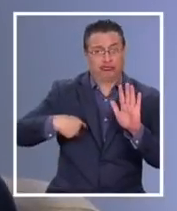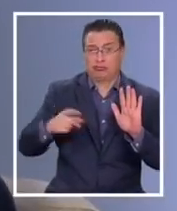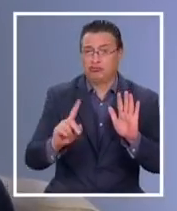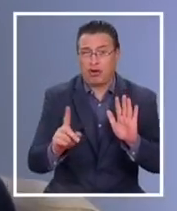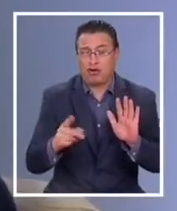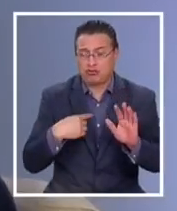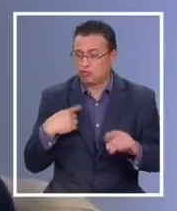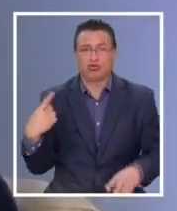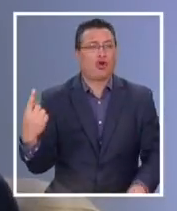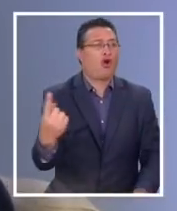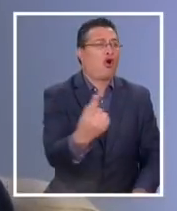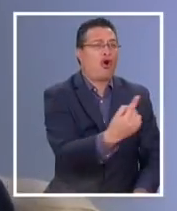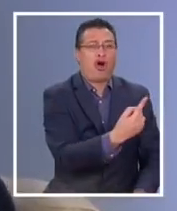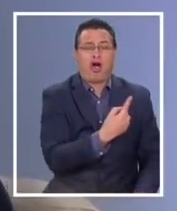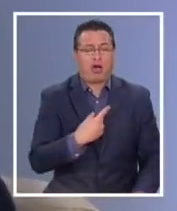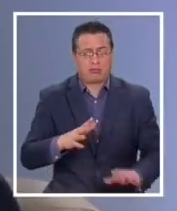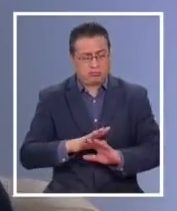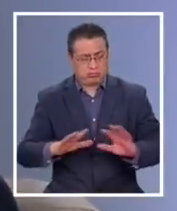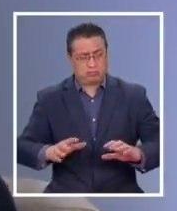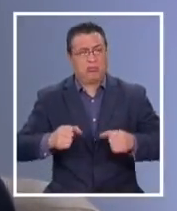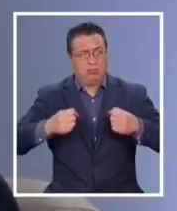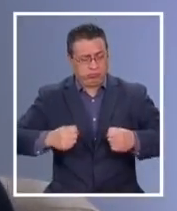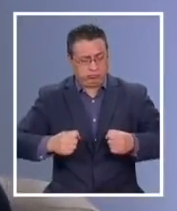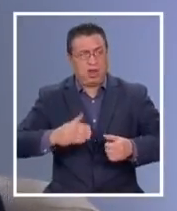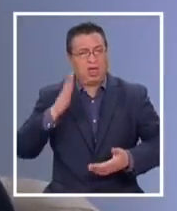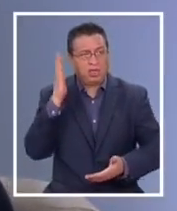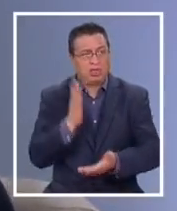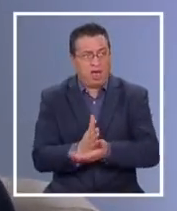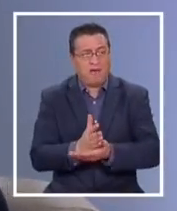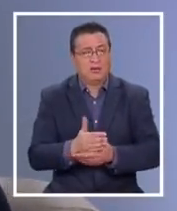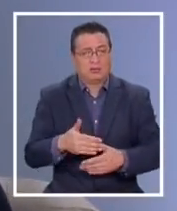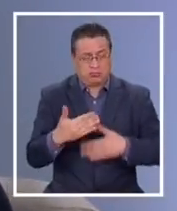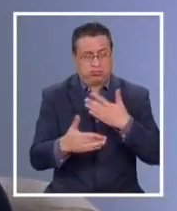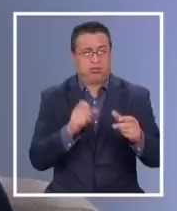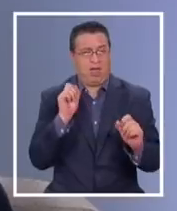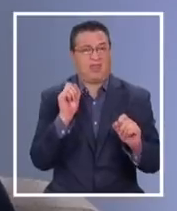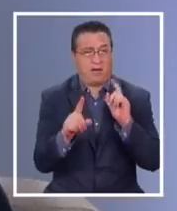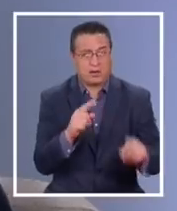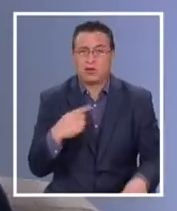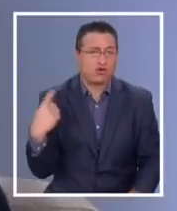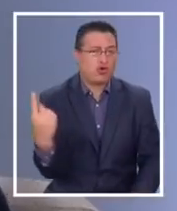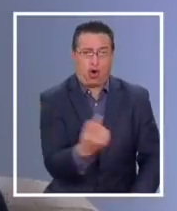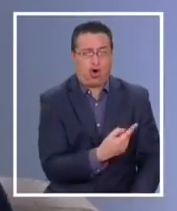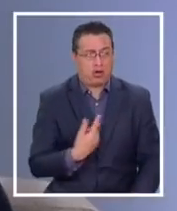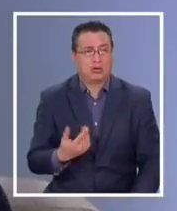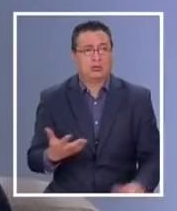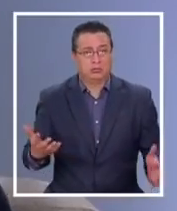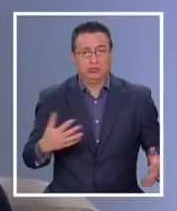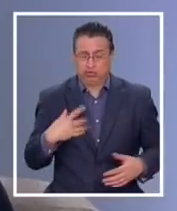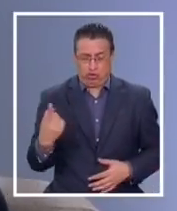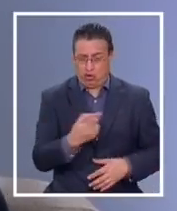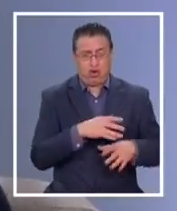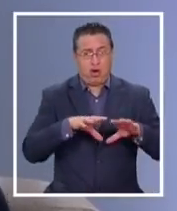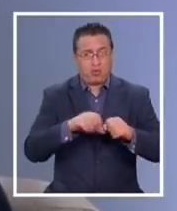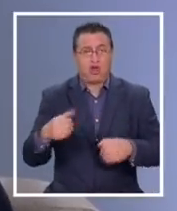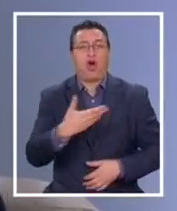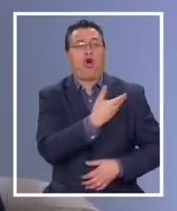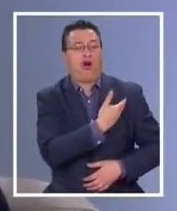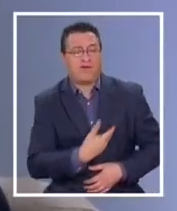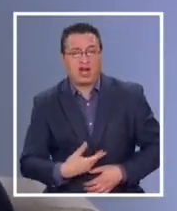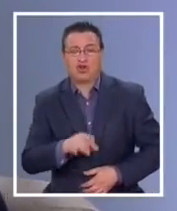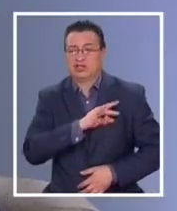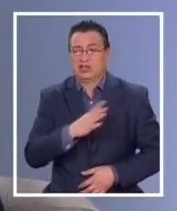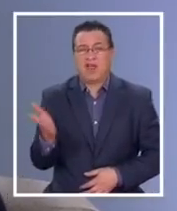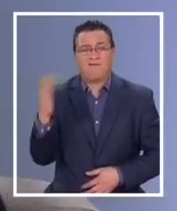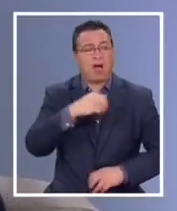ninguna tibieza tenemos que efectivamente defender. Y en eso estamos todos, está el gobierno, está Chile